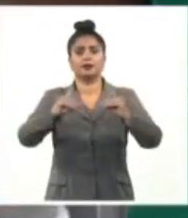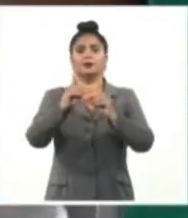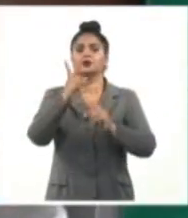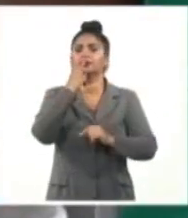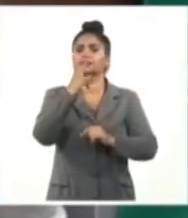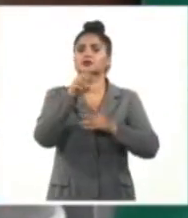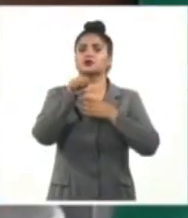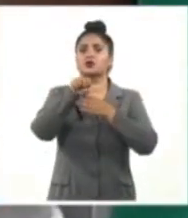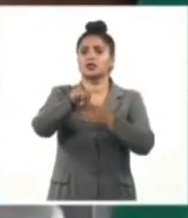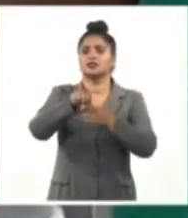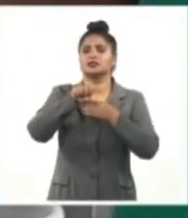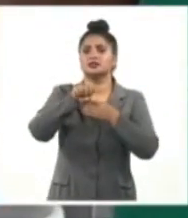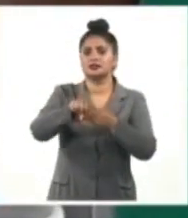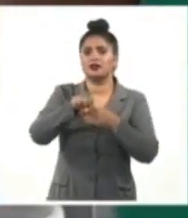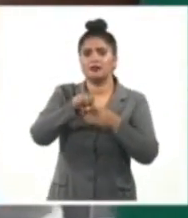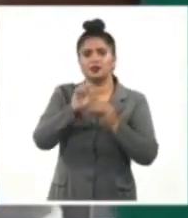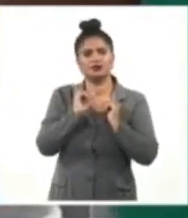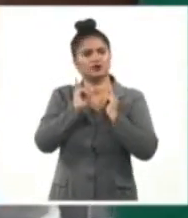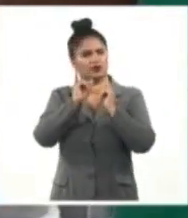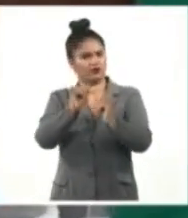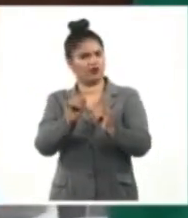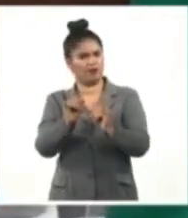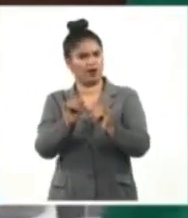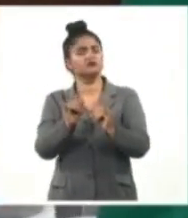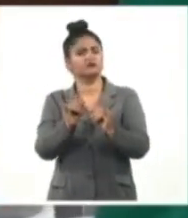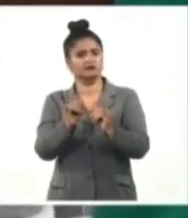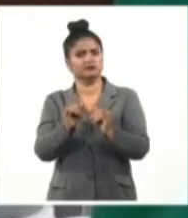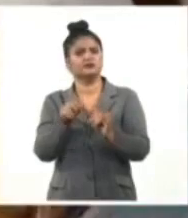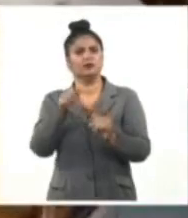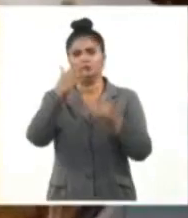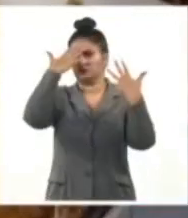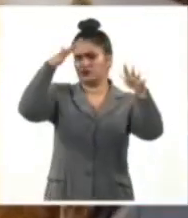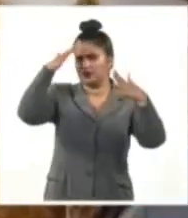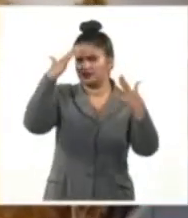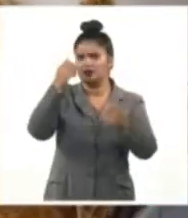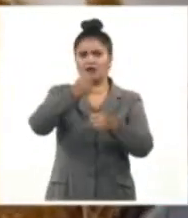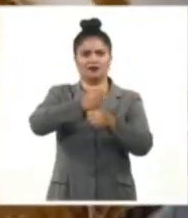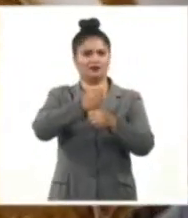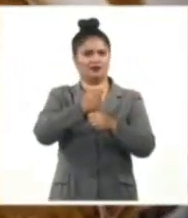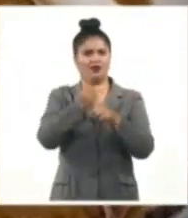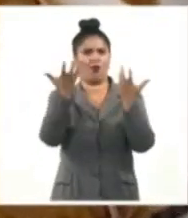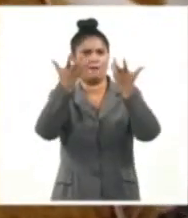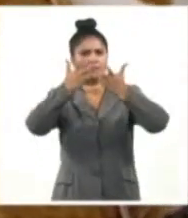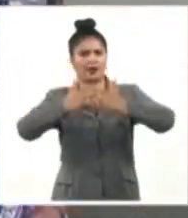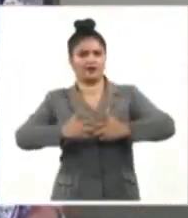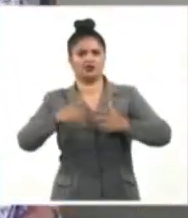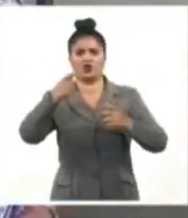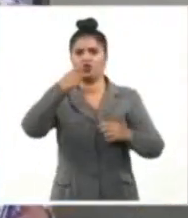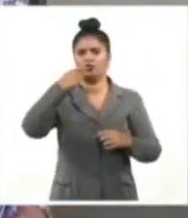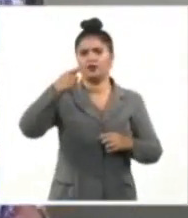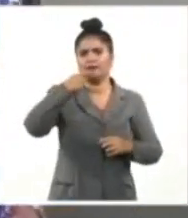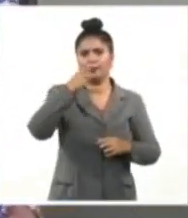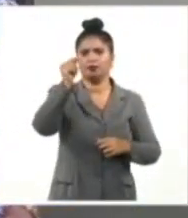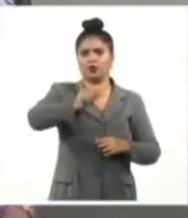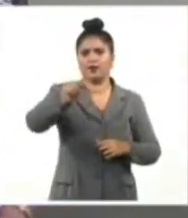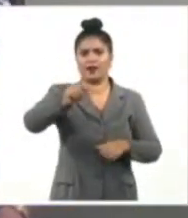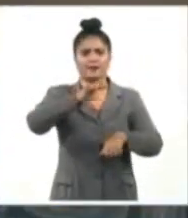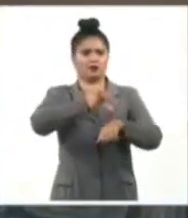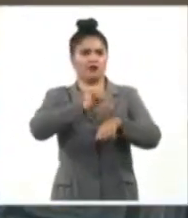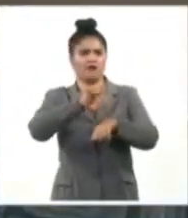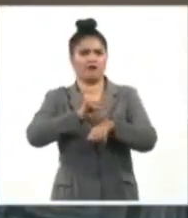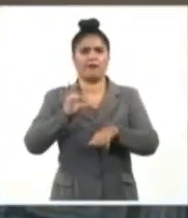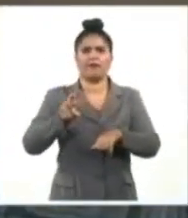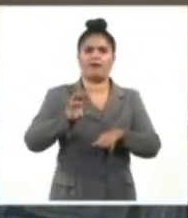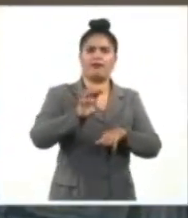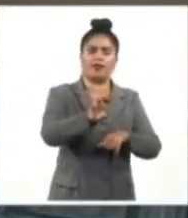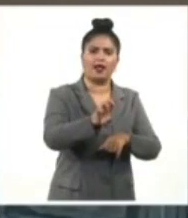Servicios, valoró el quehacer de este colectivo en la obtención de la materia prima para la fabricación de medicamentos oncológicos y medicinas naturales.